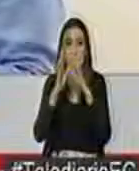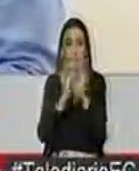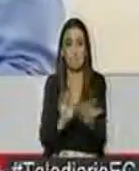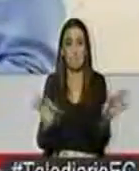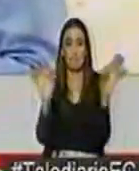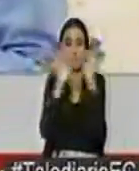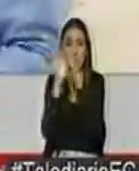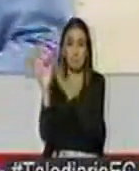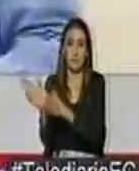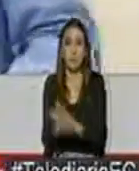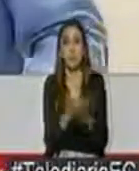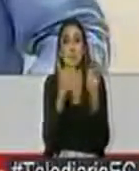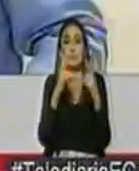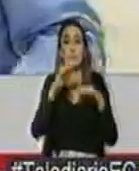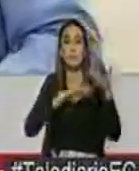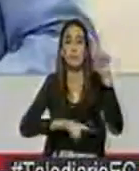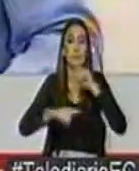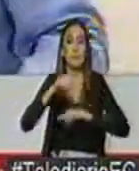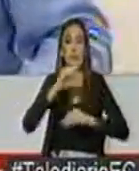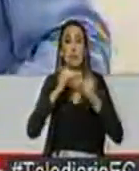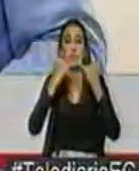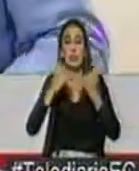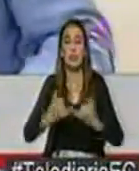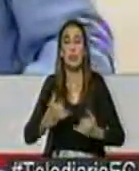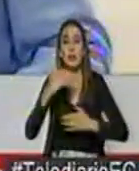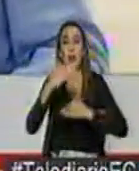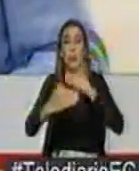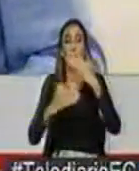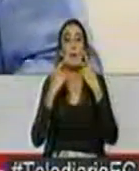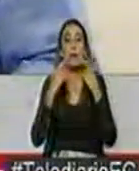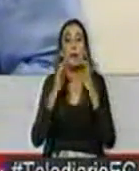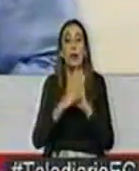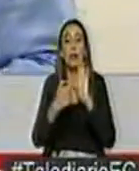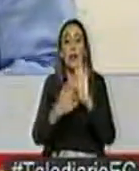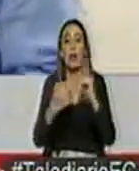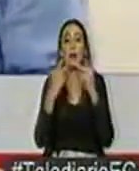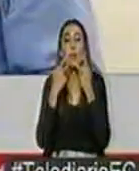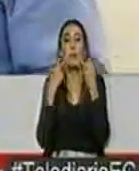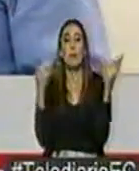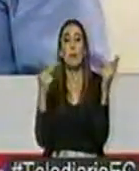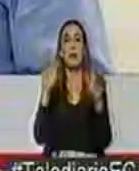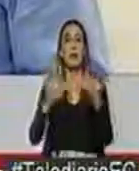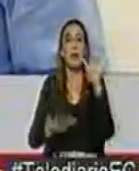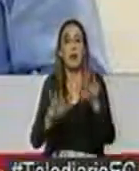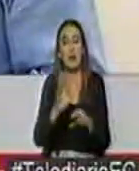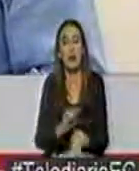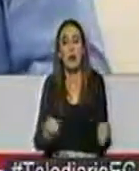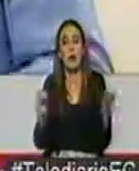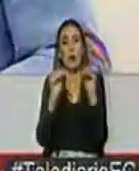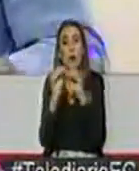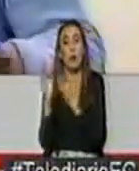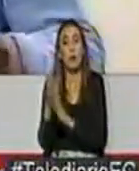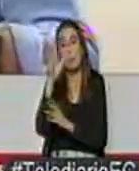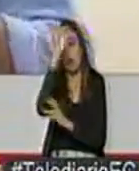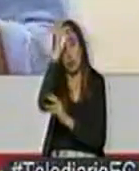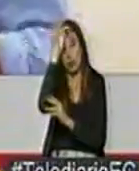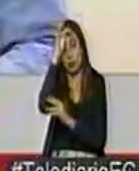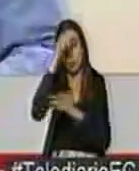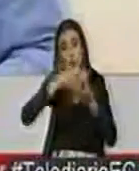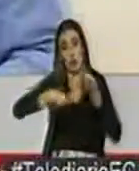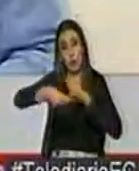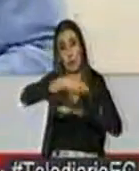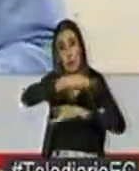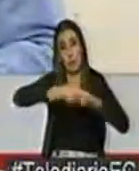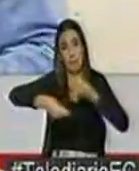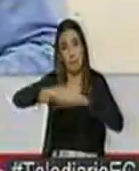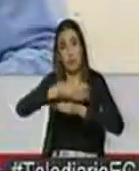de vulnerabilidad y también el anuncio que el presidente de la República ya lo ha hecho de manera pública, que es la construcción de un hospital con una inversión que va a superar los